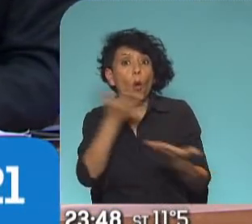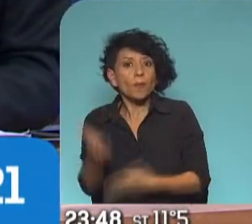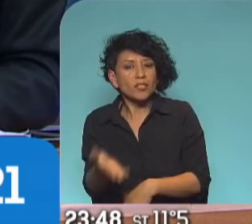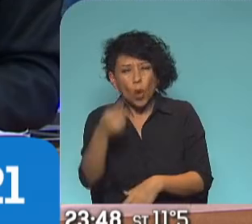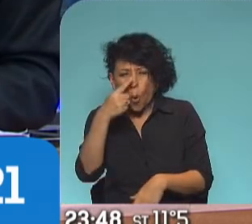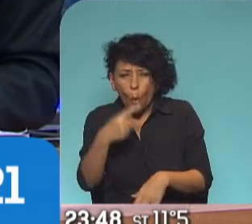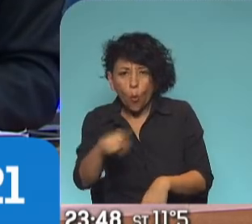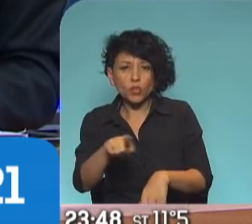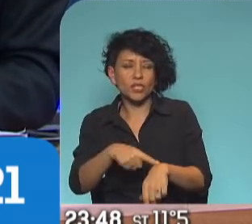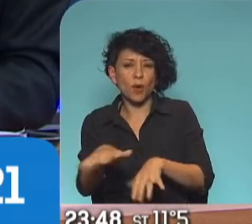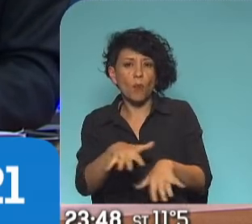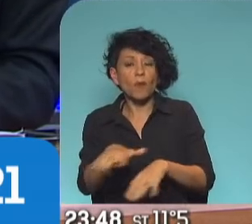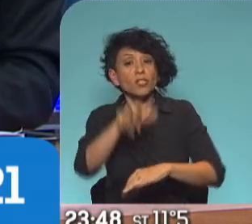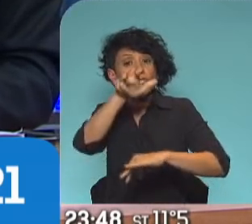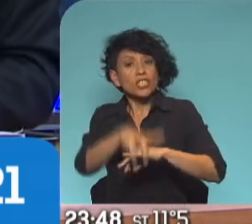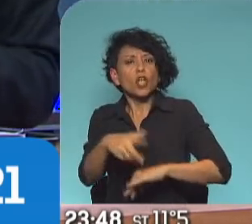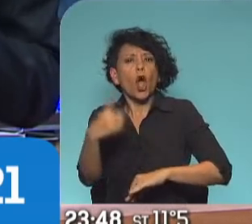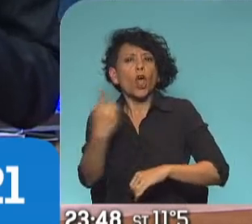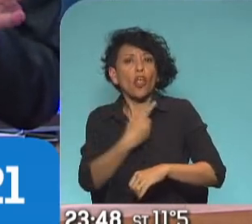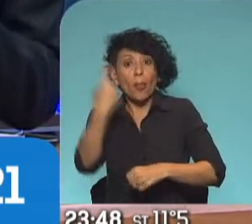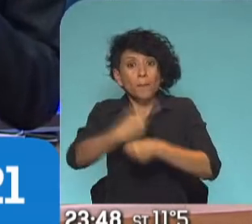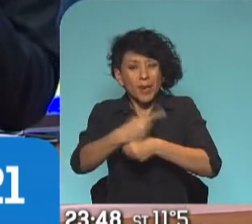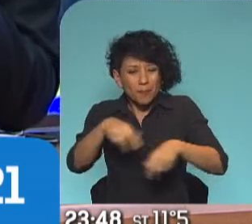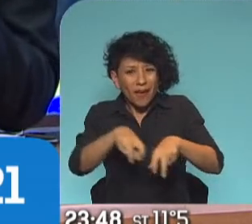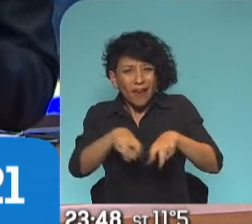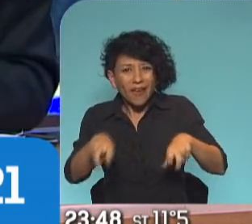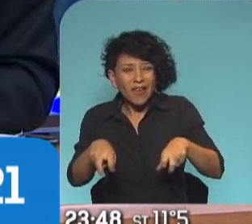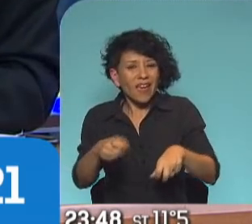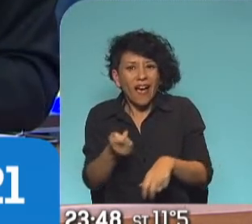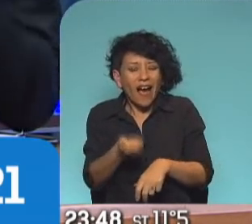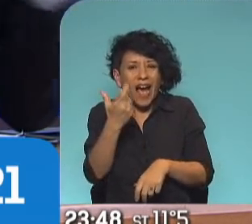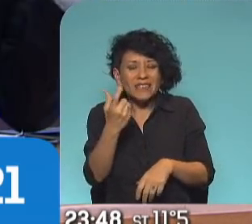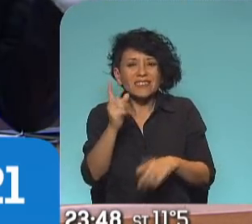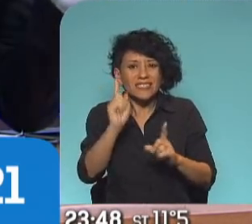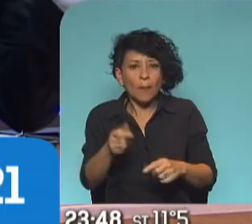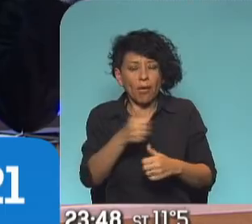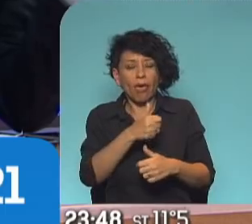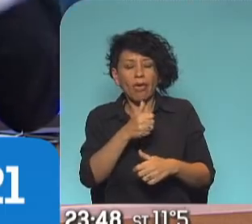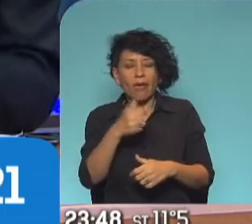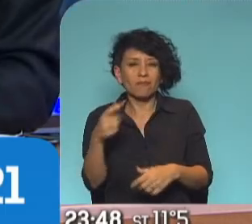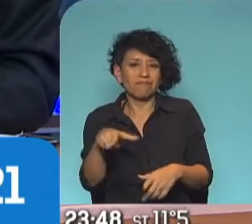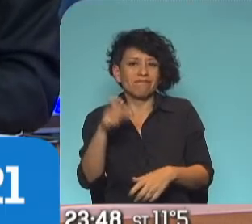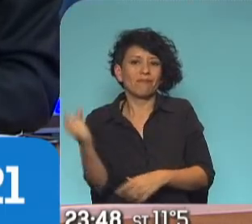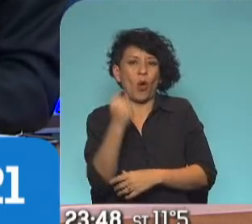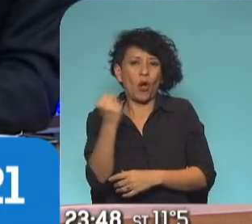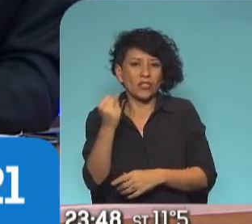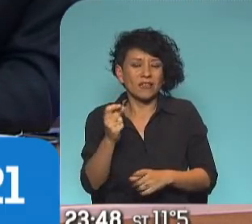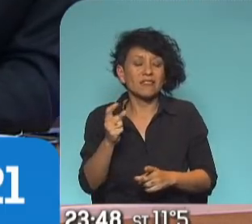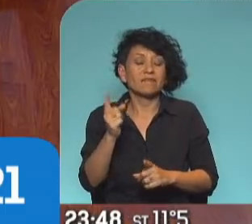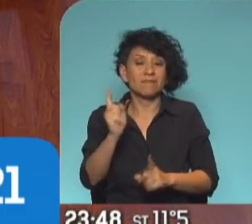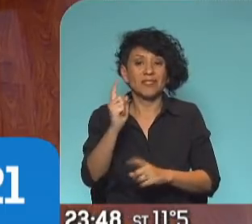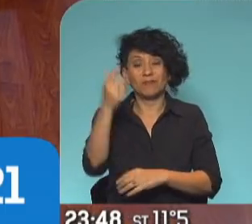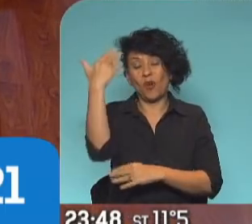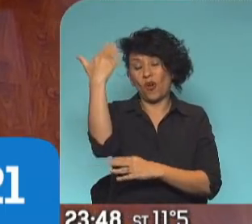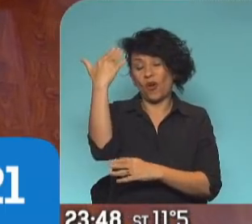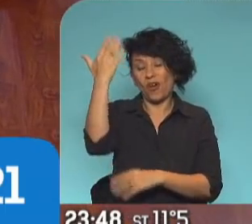como mencionó, en la primera fila. Terminó siendo casi un protagonista del debate, habiendo sido protagonista del debate del balotaje hace 4 años,